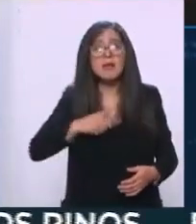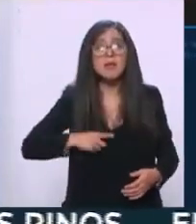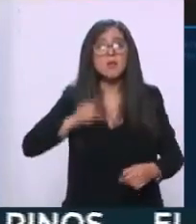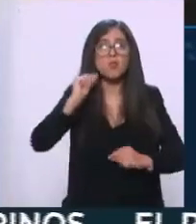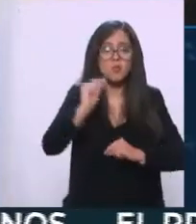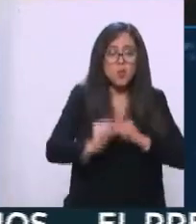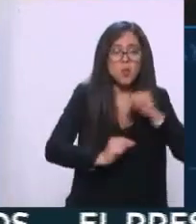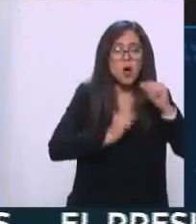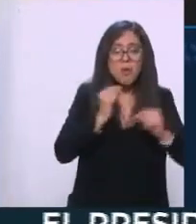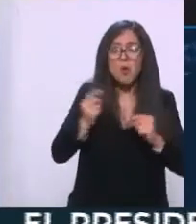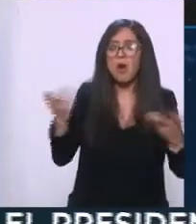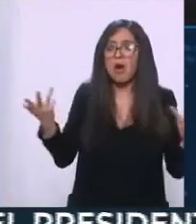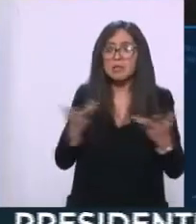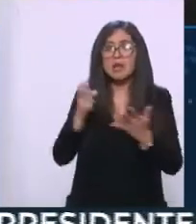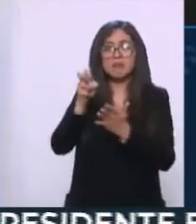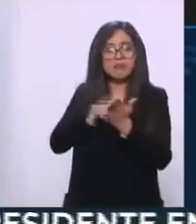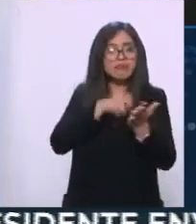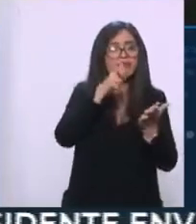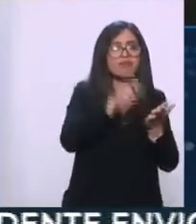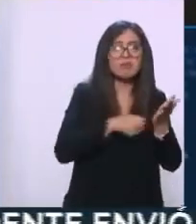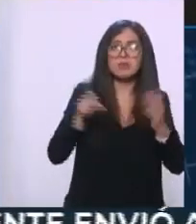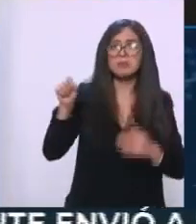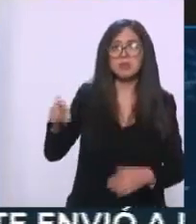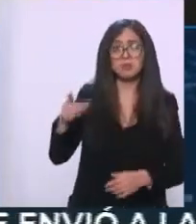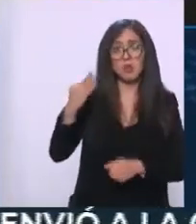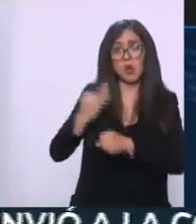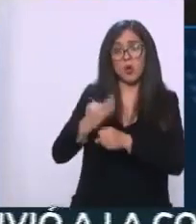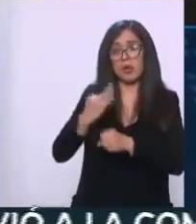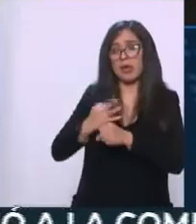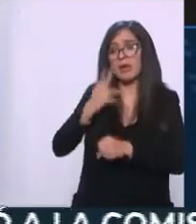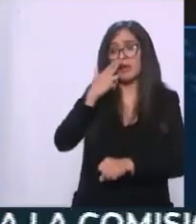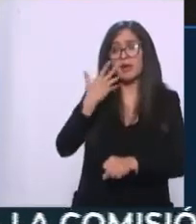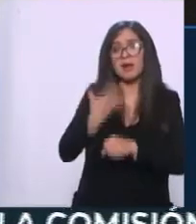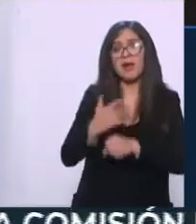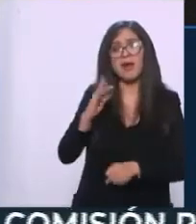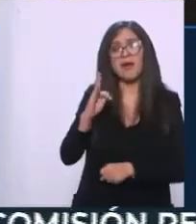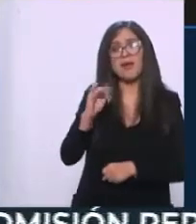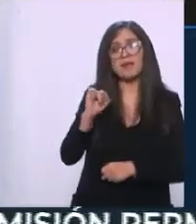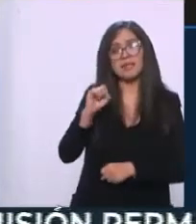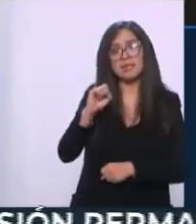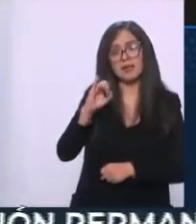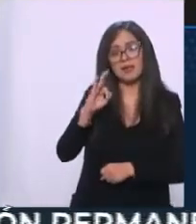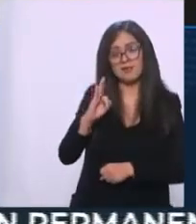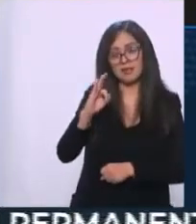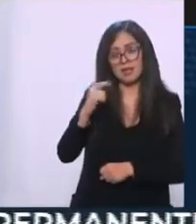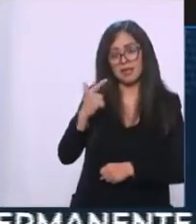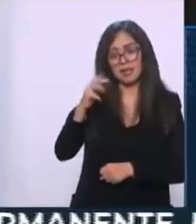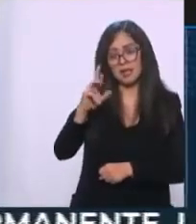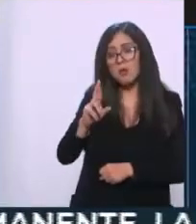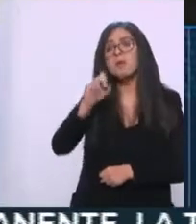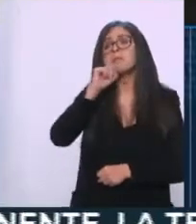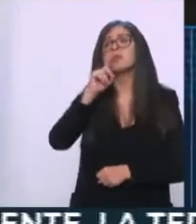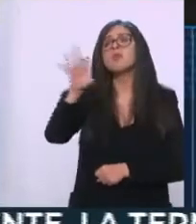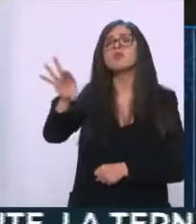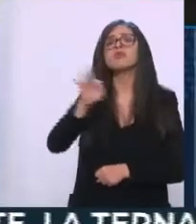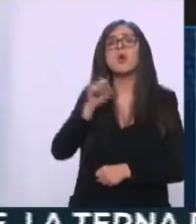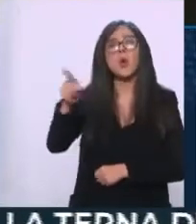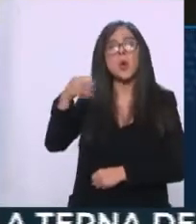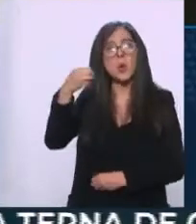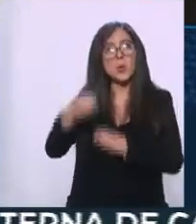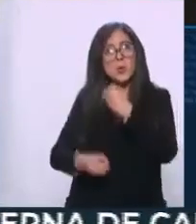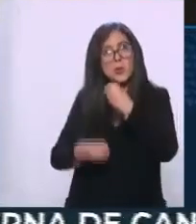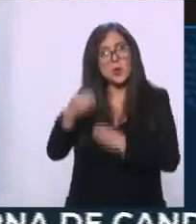corregir. La Fiscalía lo tiene en sus manos, el juez que vayan a poner también tiene